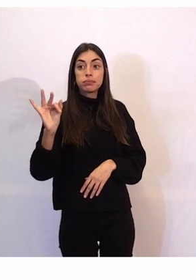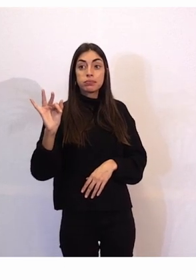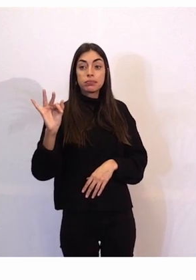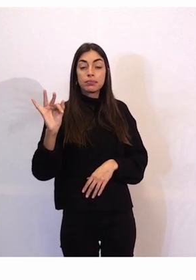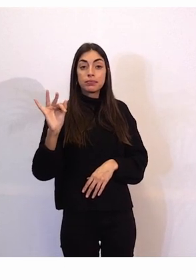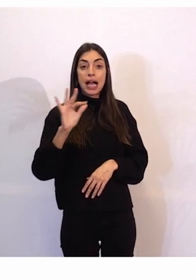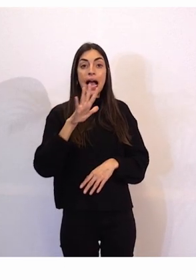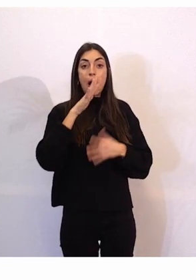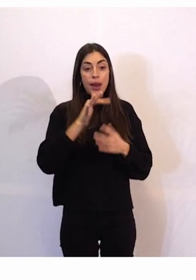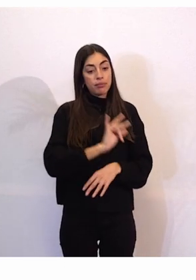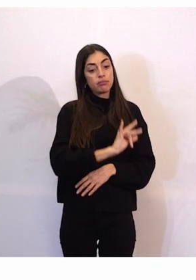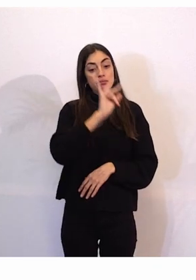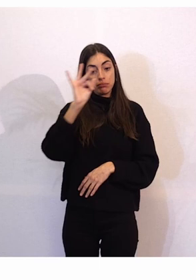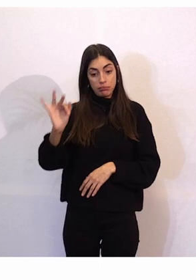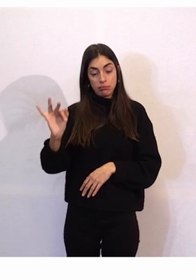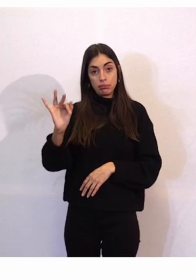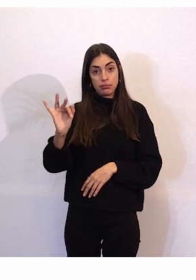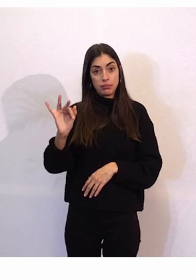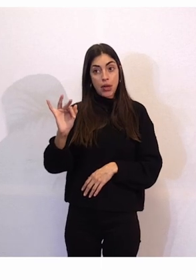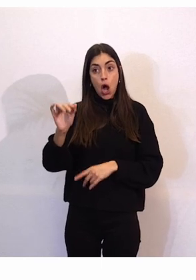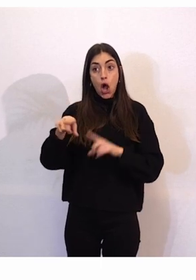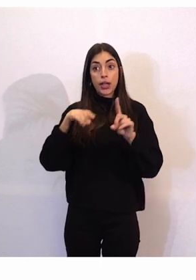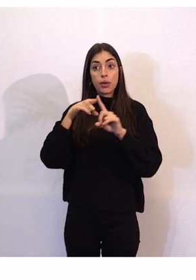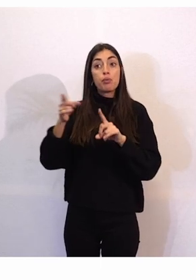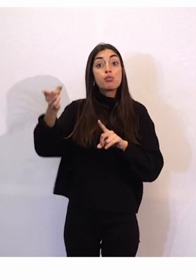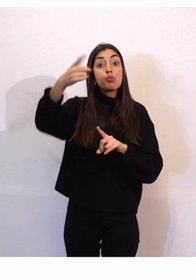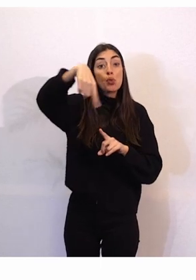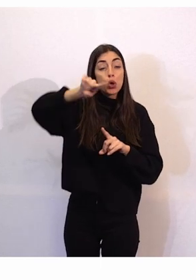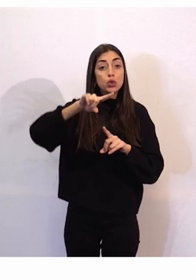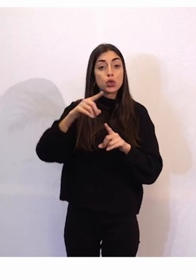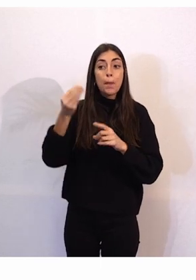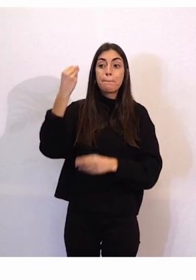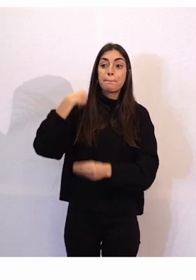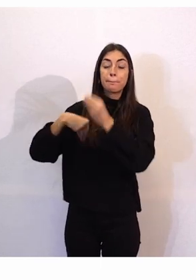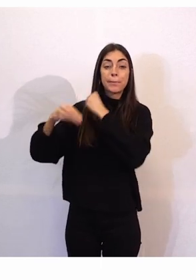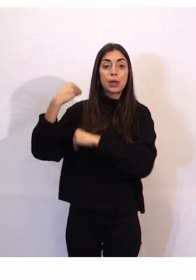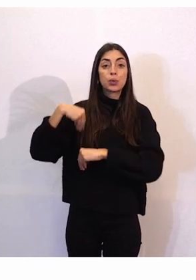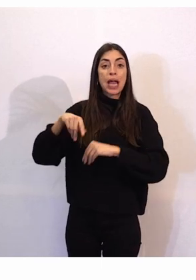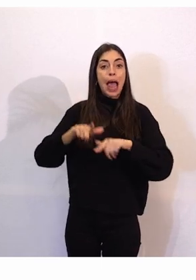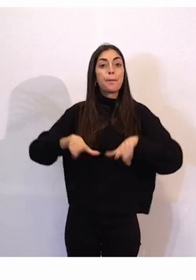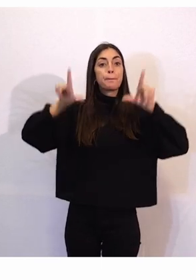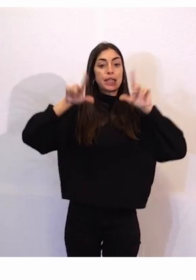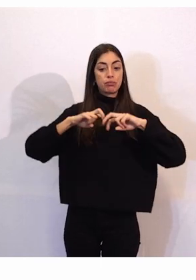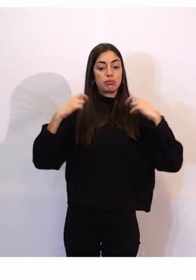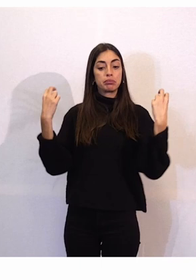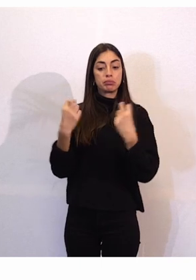Ahora es el turno de palabra, para que podáis preguntarle a la protagonista de esta mesa.